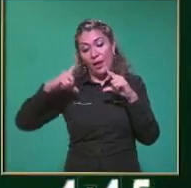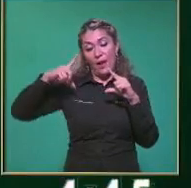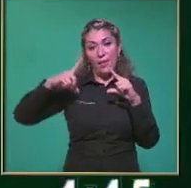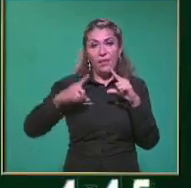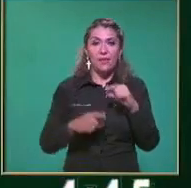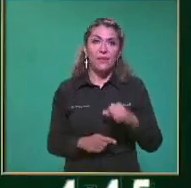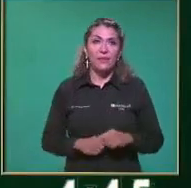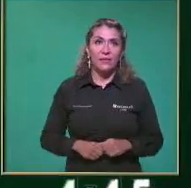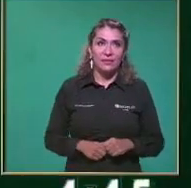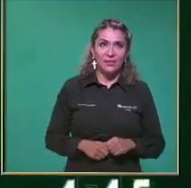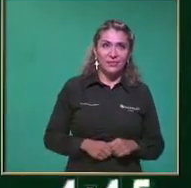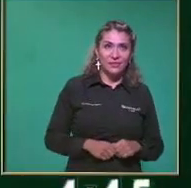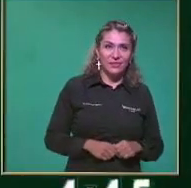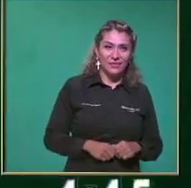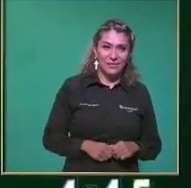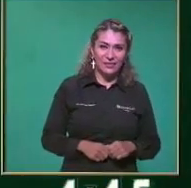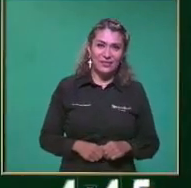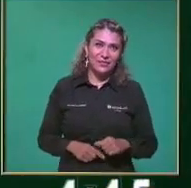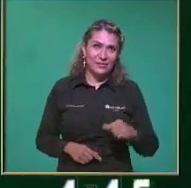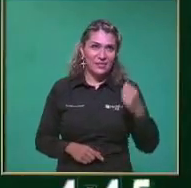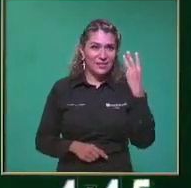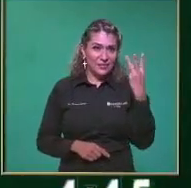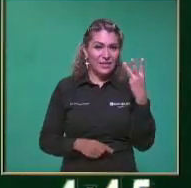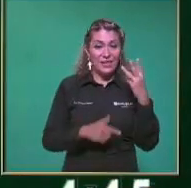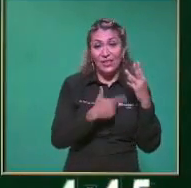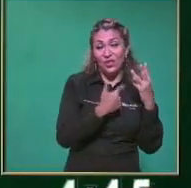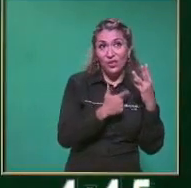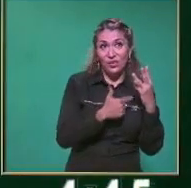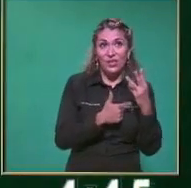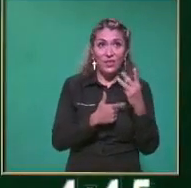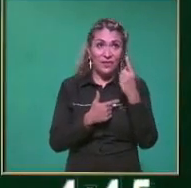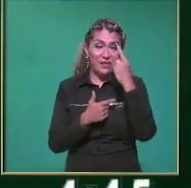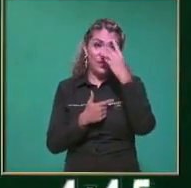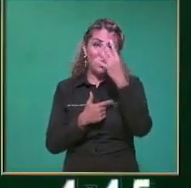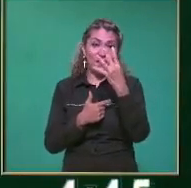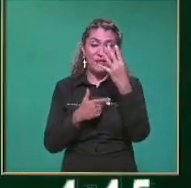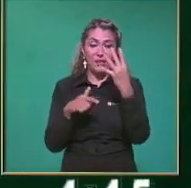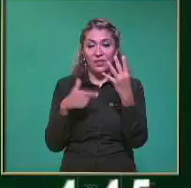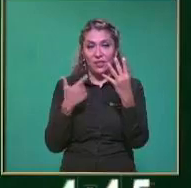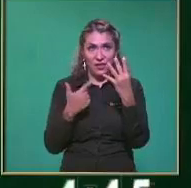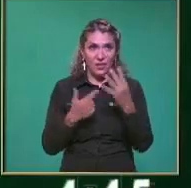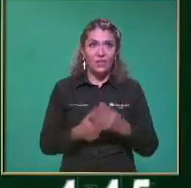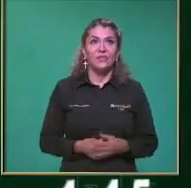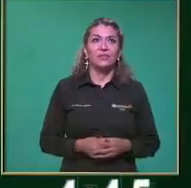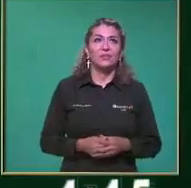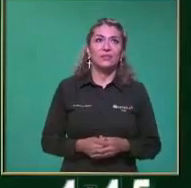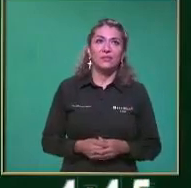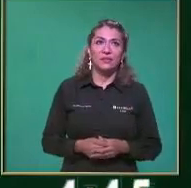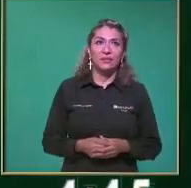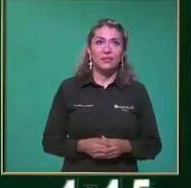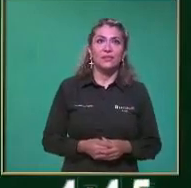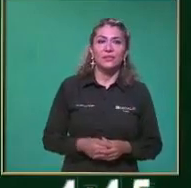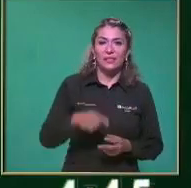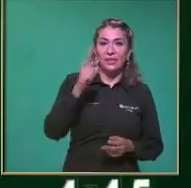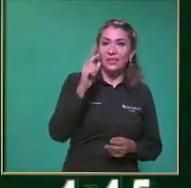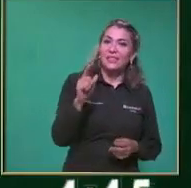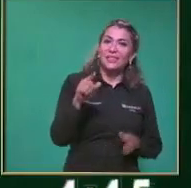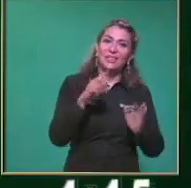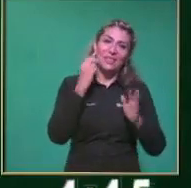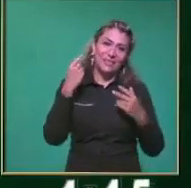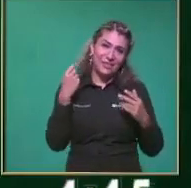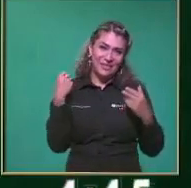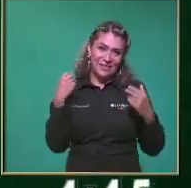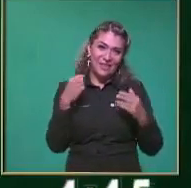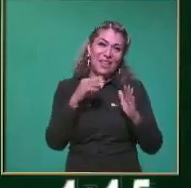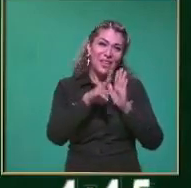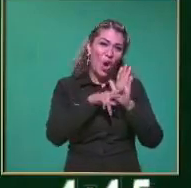primera fracción es 3 doceavos. Es menor que la segunda fracción, que son 4 doceavos. Es que los chicos de aquí, de